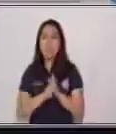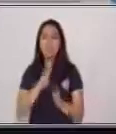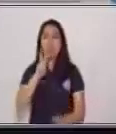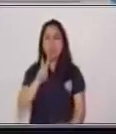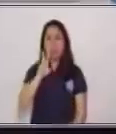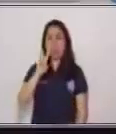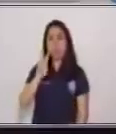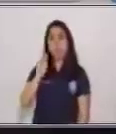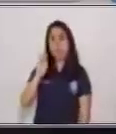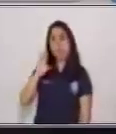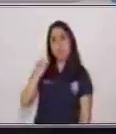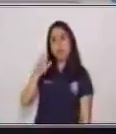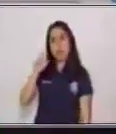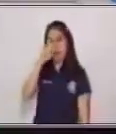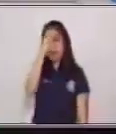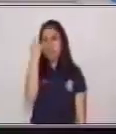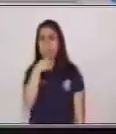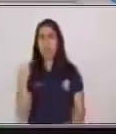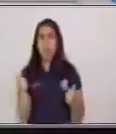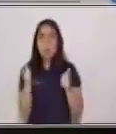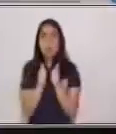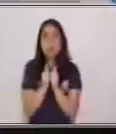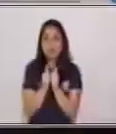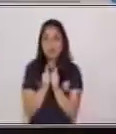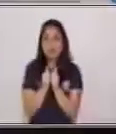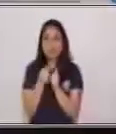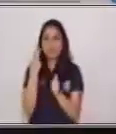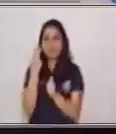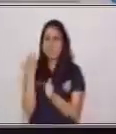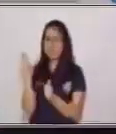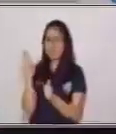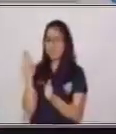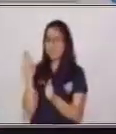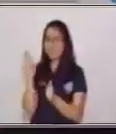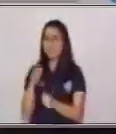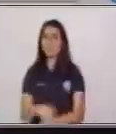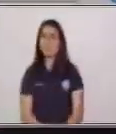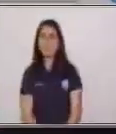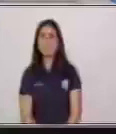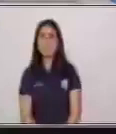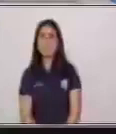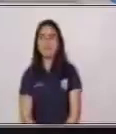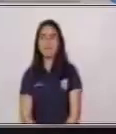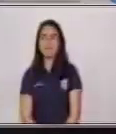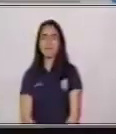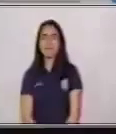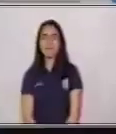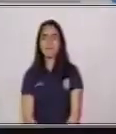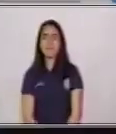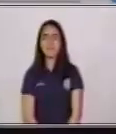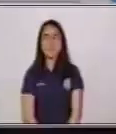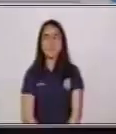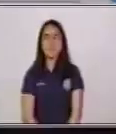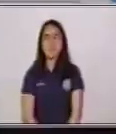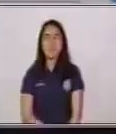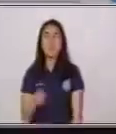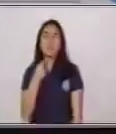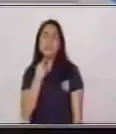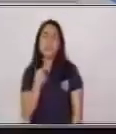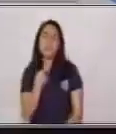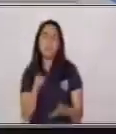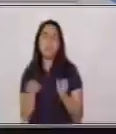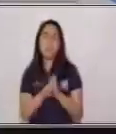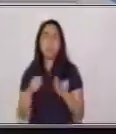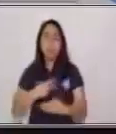fue largo. Ella fue a la playa. Si te das cuenta, el acento recae en diferente vocal. En el primero, el verano fue